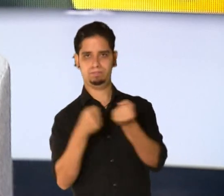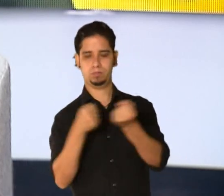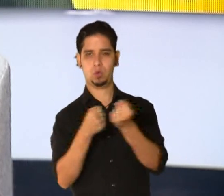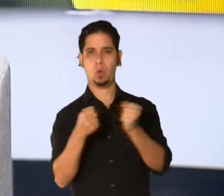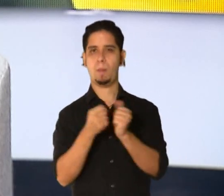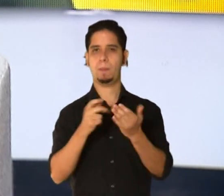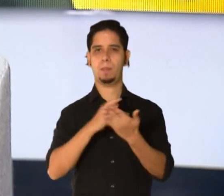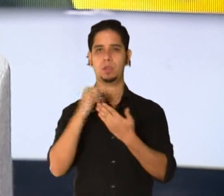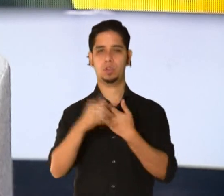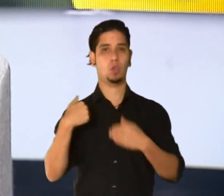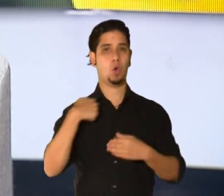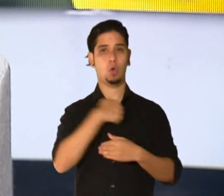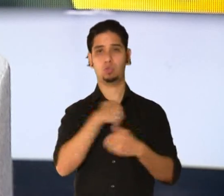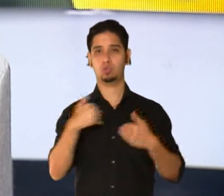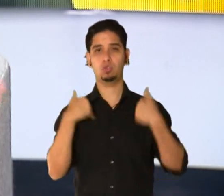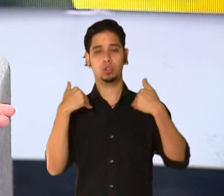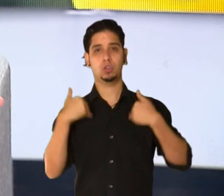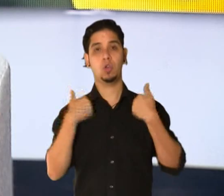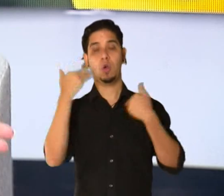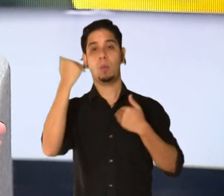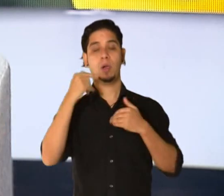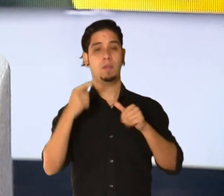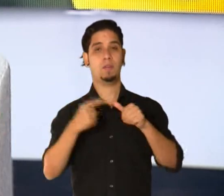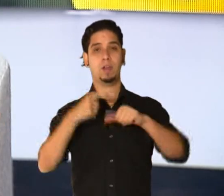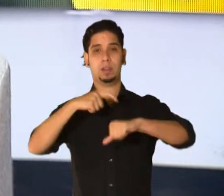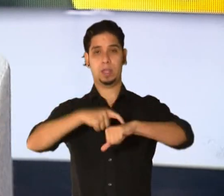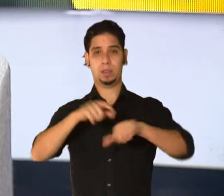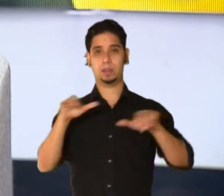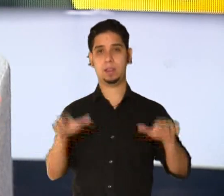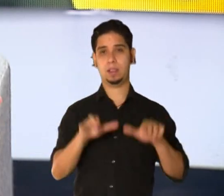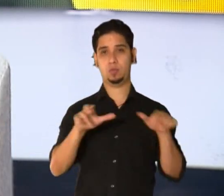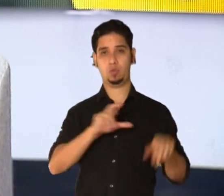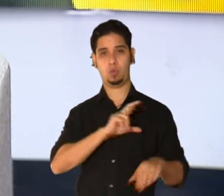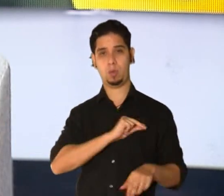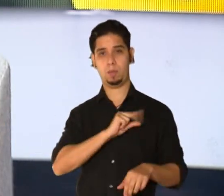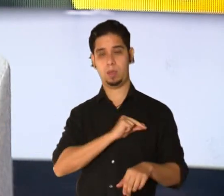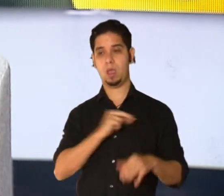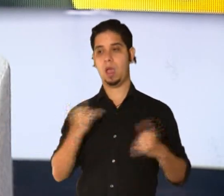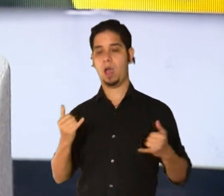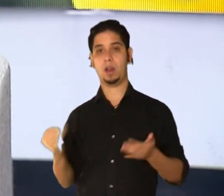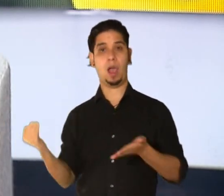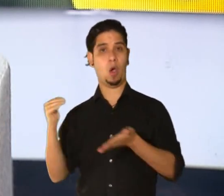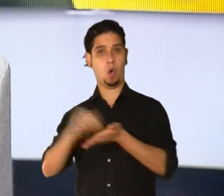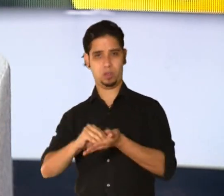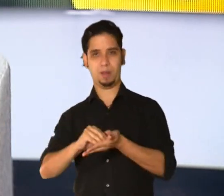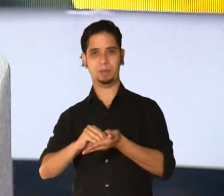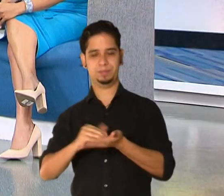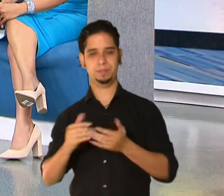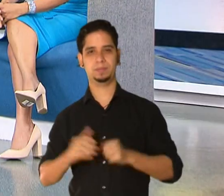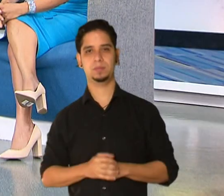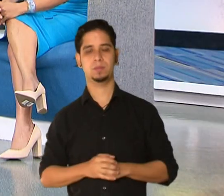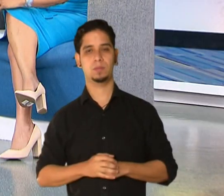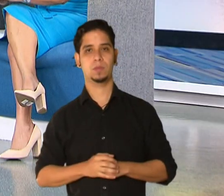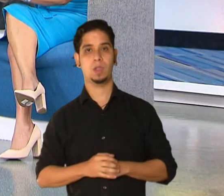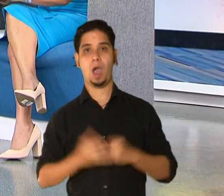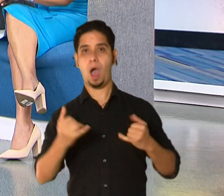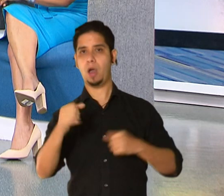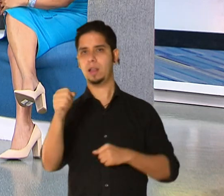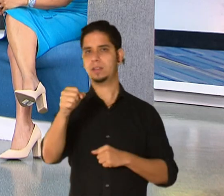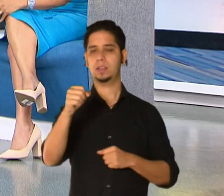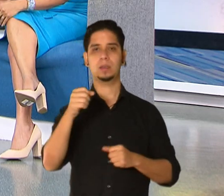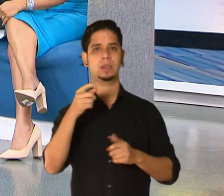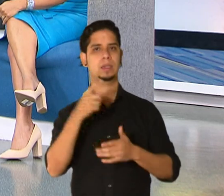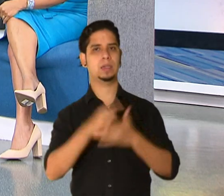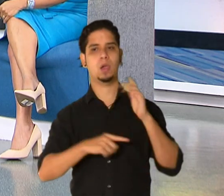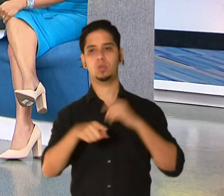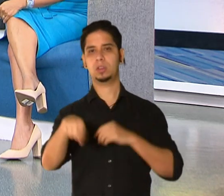estamos muy contentos porque la primera vez que se hizo en noviembre, pues ahora la vamos a repetir. Pues ahora sí nos gustaría ver qué